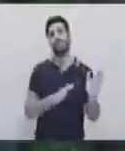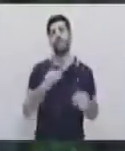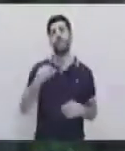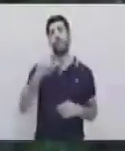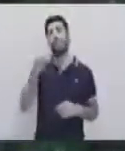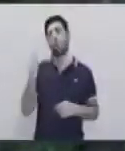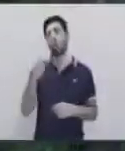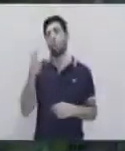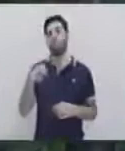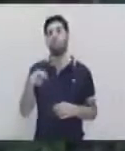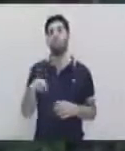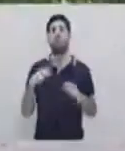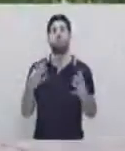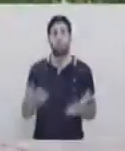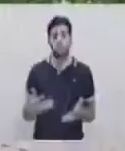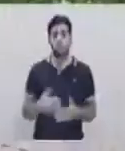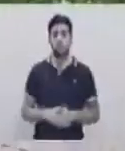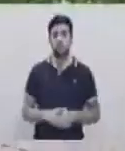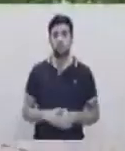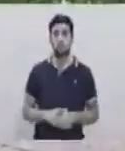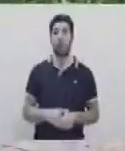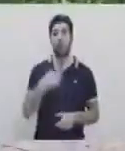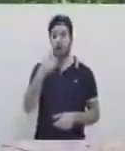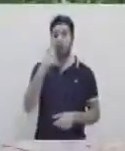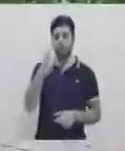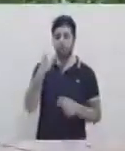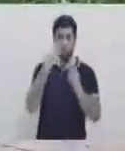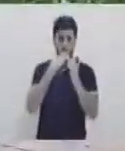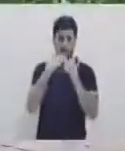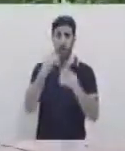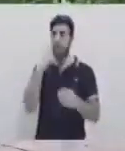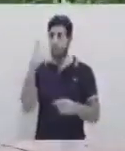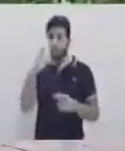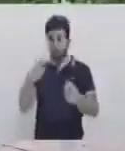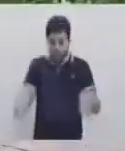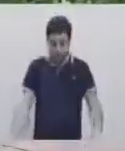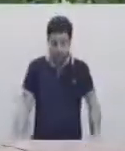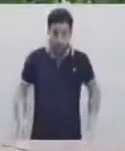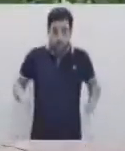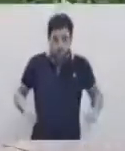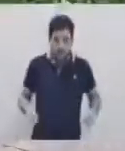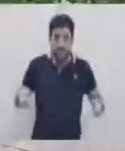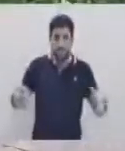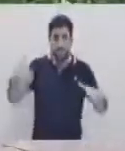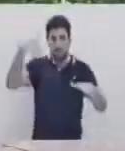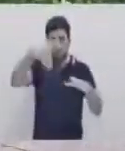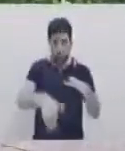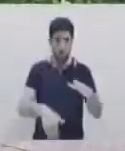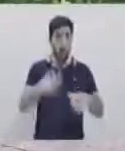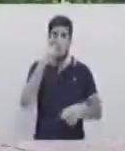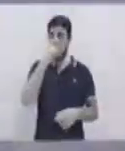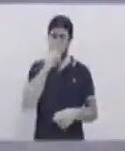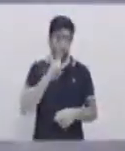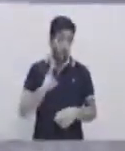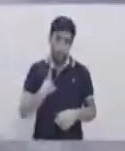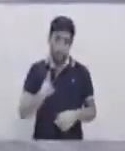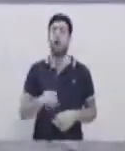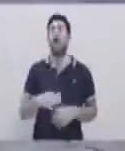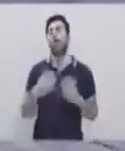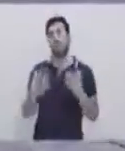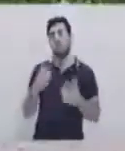esta actividad es necesario que consigamos un costal en casa. Si no tenemos un costal, podemos